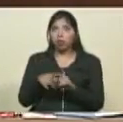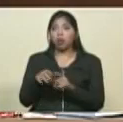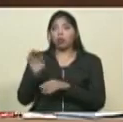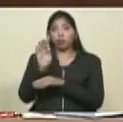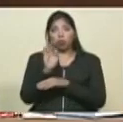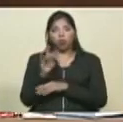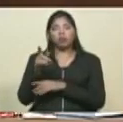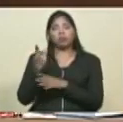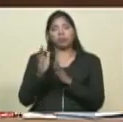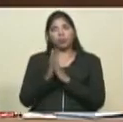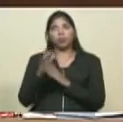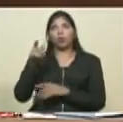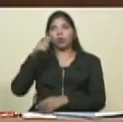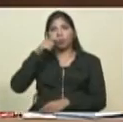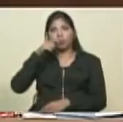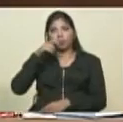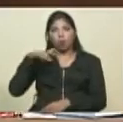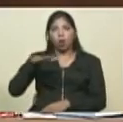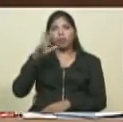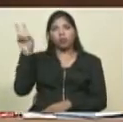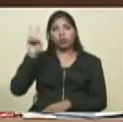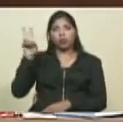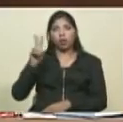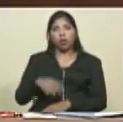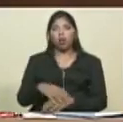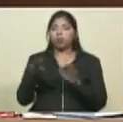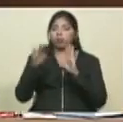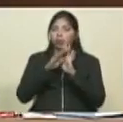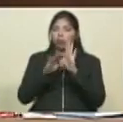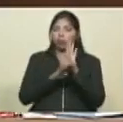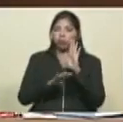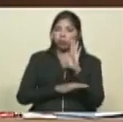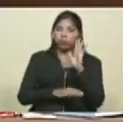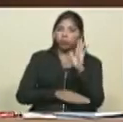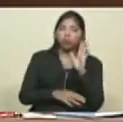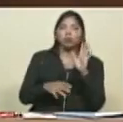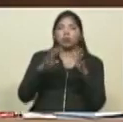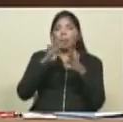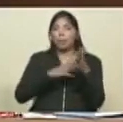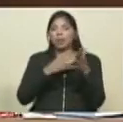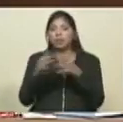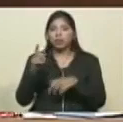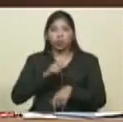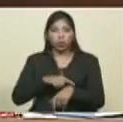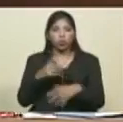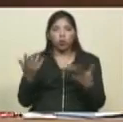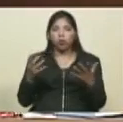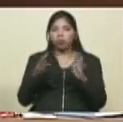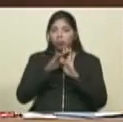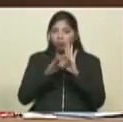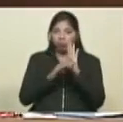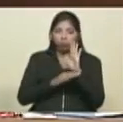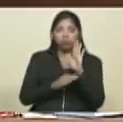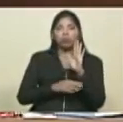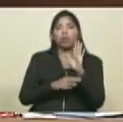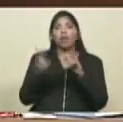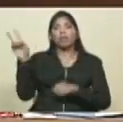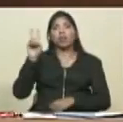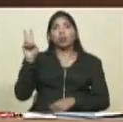de Venezuela en un plan constituyente por la paz y la prosperidad económica, salió para una gira